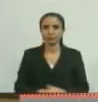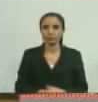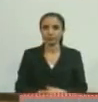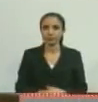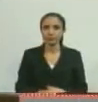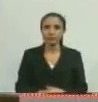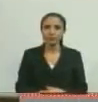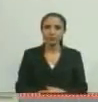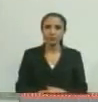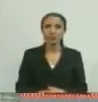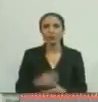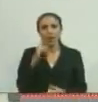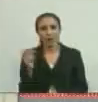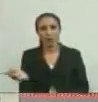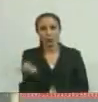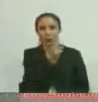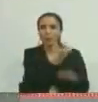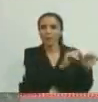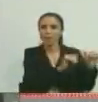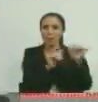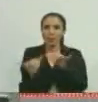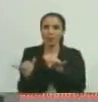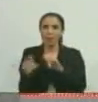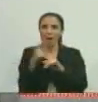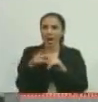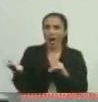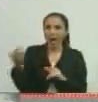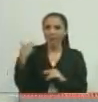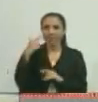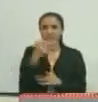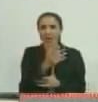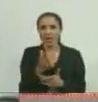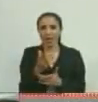utiliza la misma portada que el colombiano.